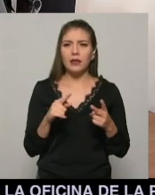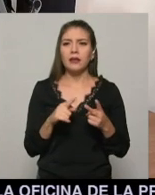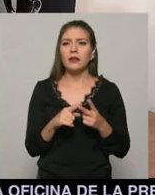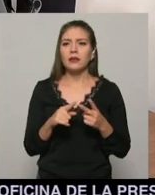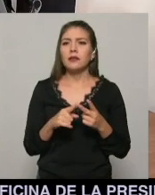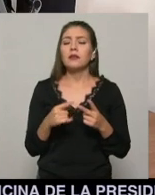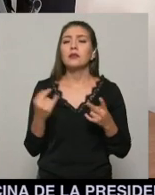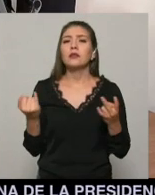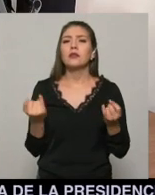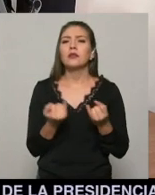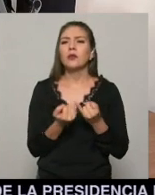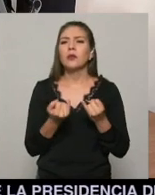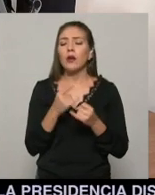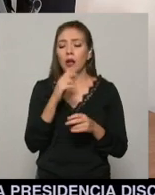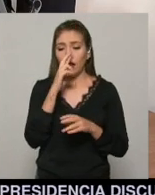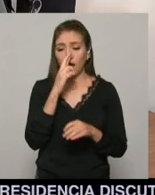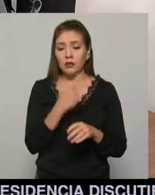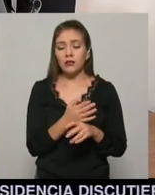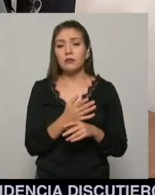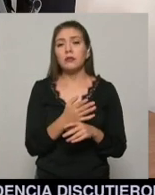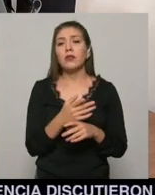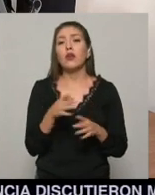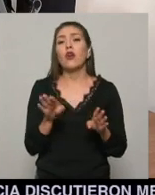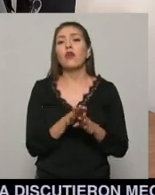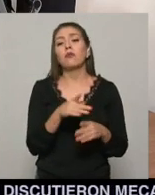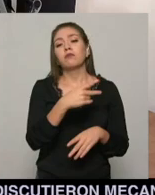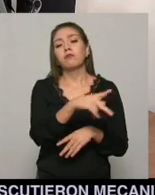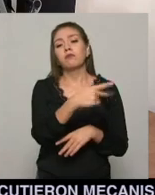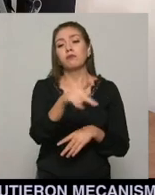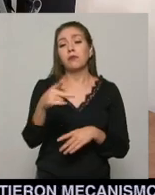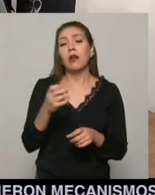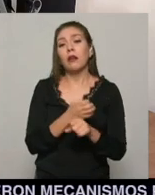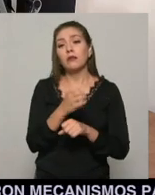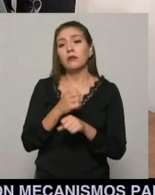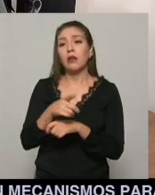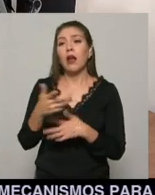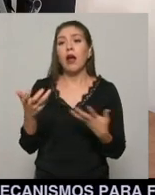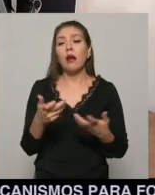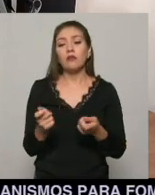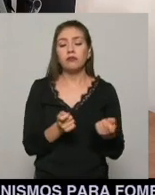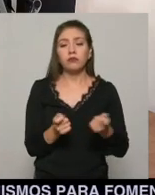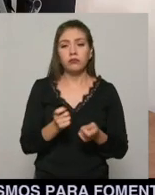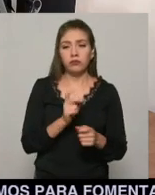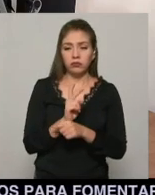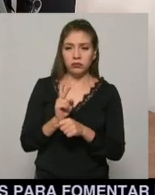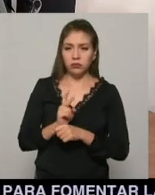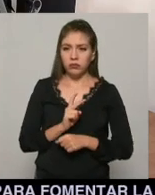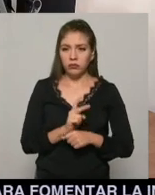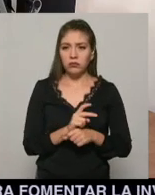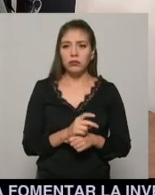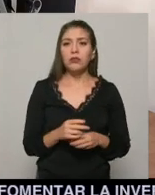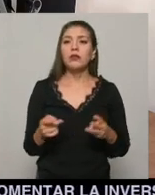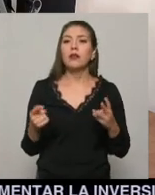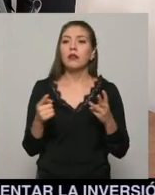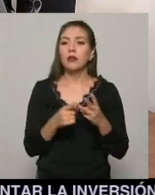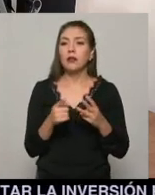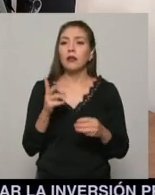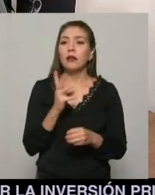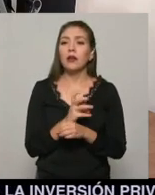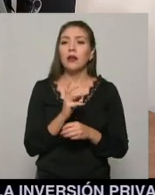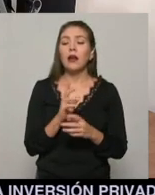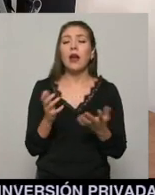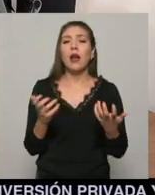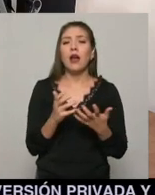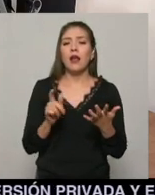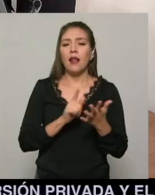la responsabilidad, les echa la bolita, la papa caliente a los estados para que ellos regulen. En tercer lugar, quieren legislar a través de